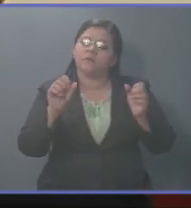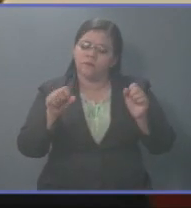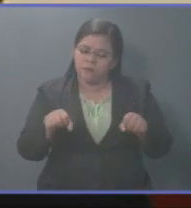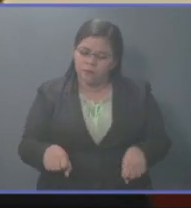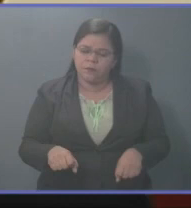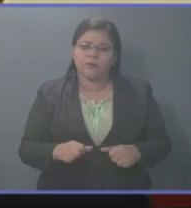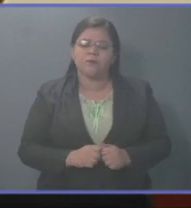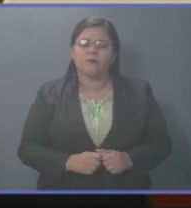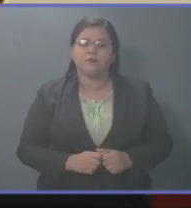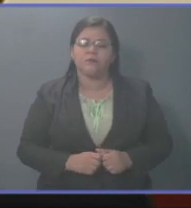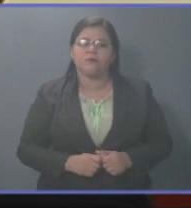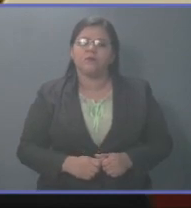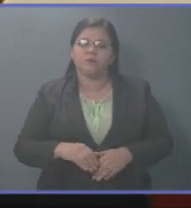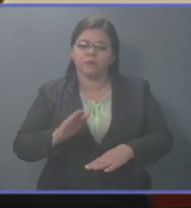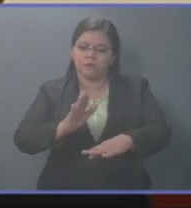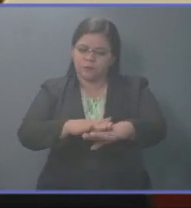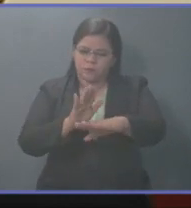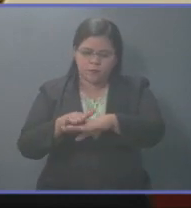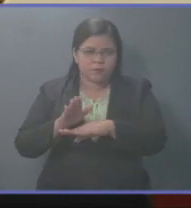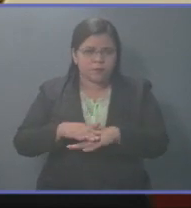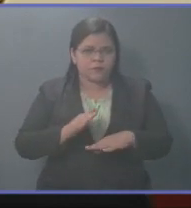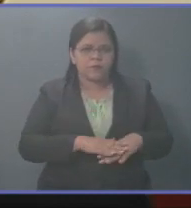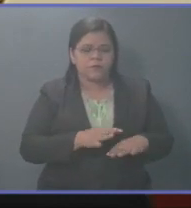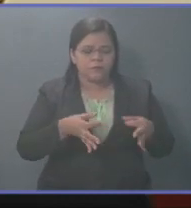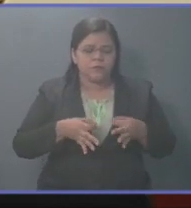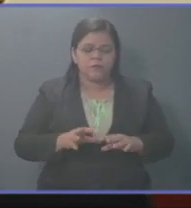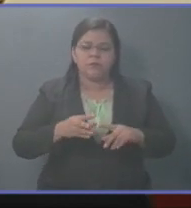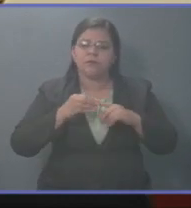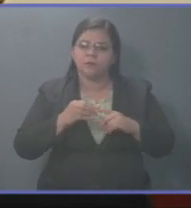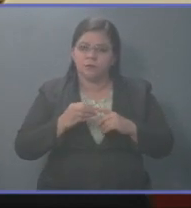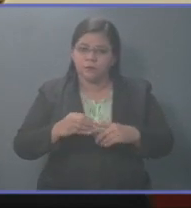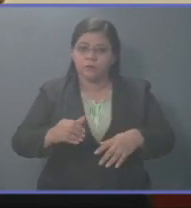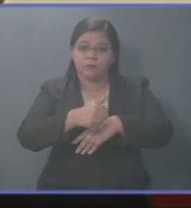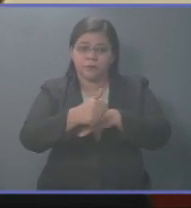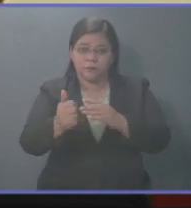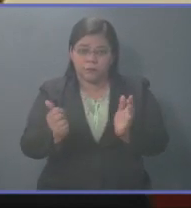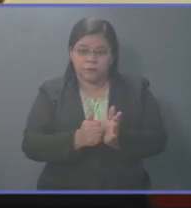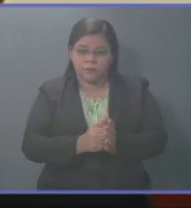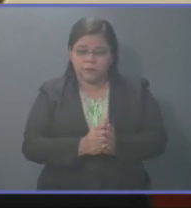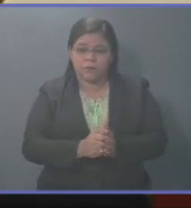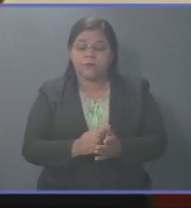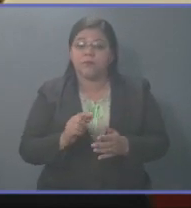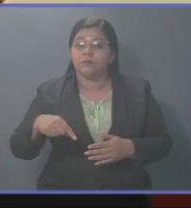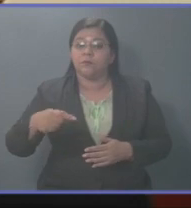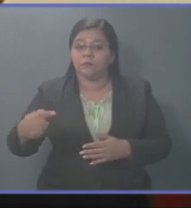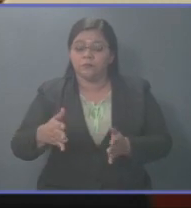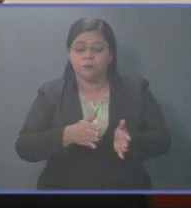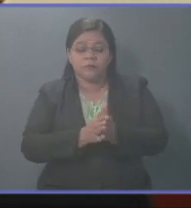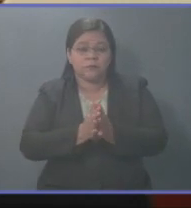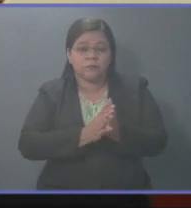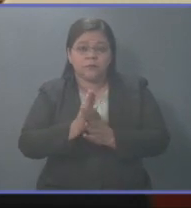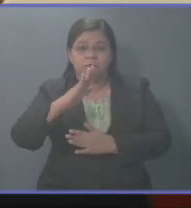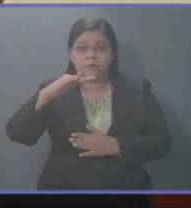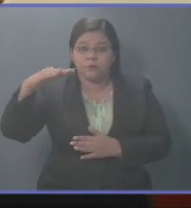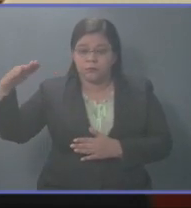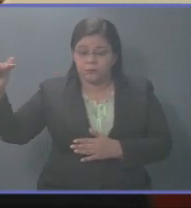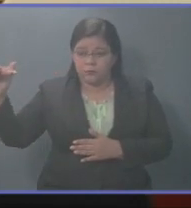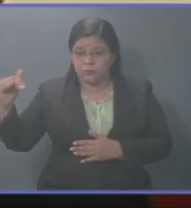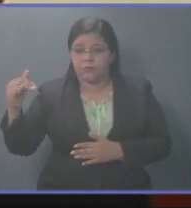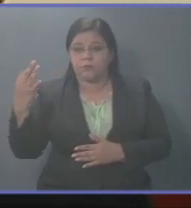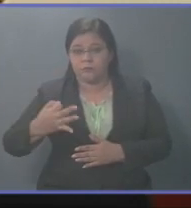posibilidad de convocar extraordinariamente a la Asamblea Legislativa cuando los intereses de la República lo